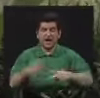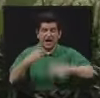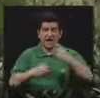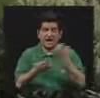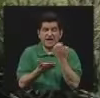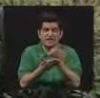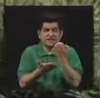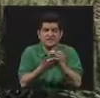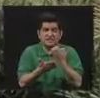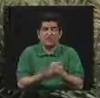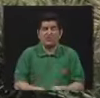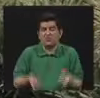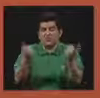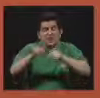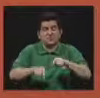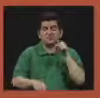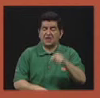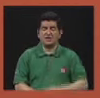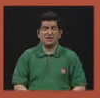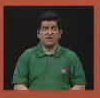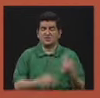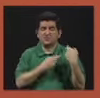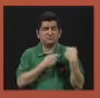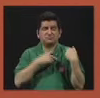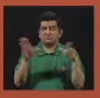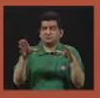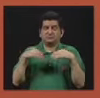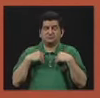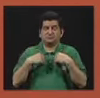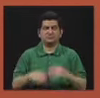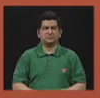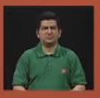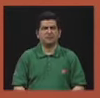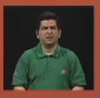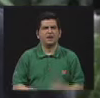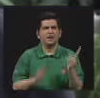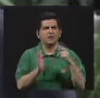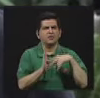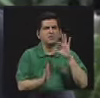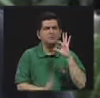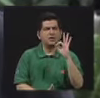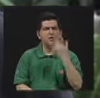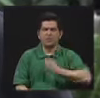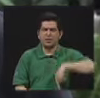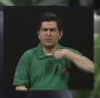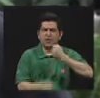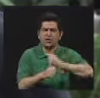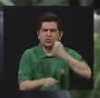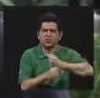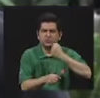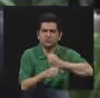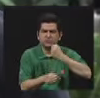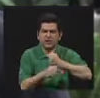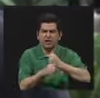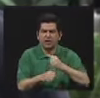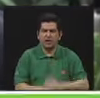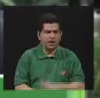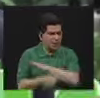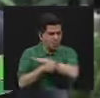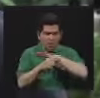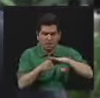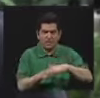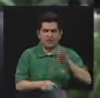en este sector de la economía, por lo que se libra de toda responsabilidad. Durante todo el 2009 estuvimos